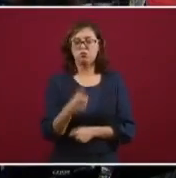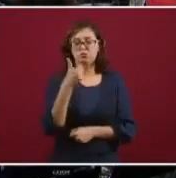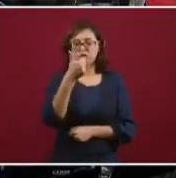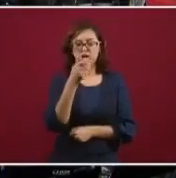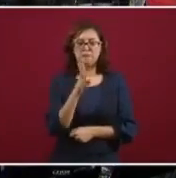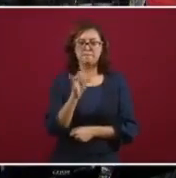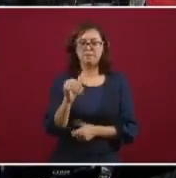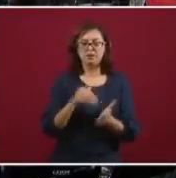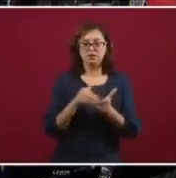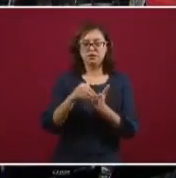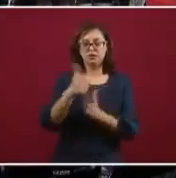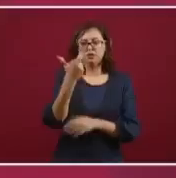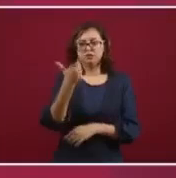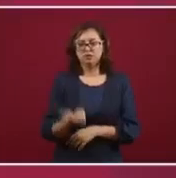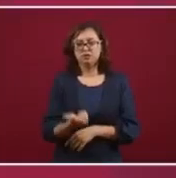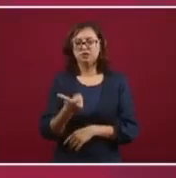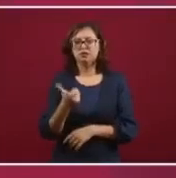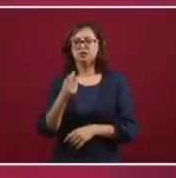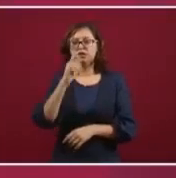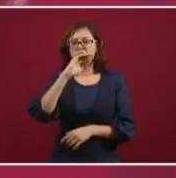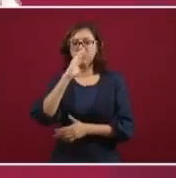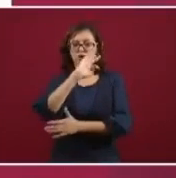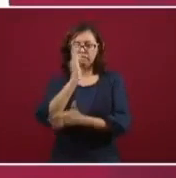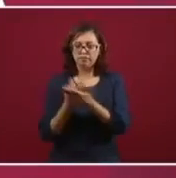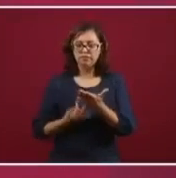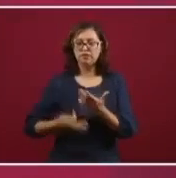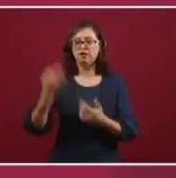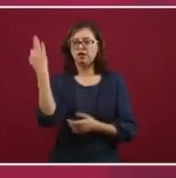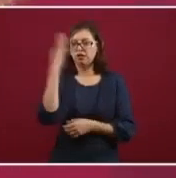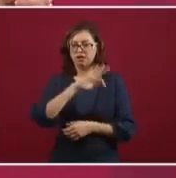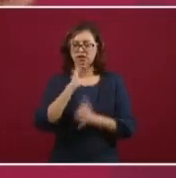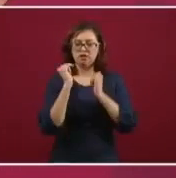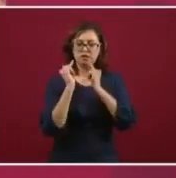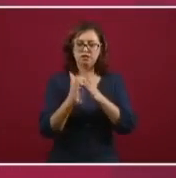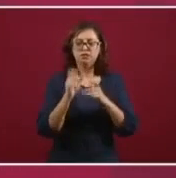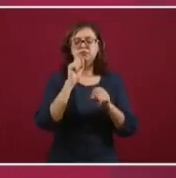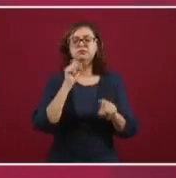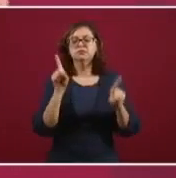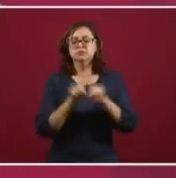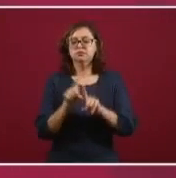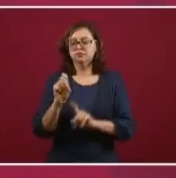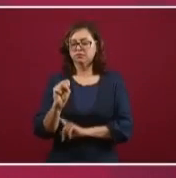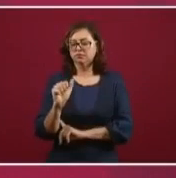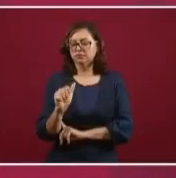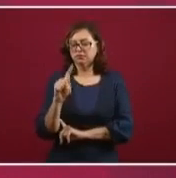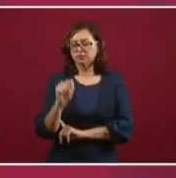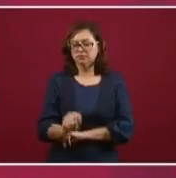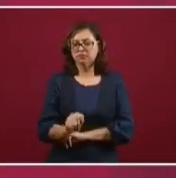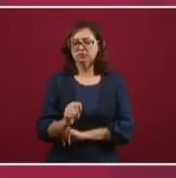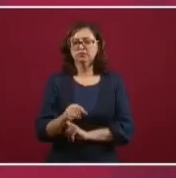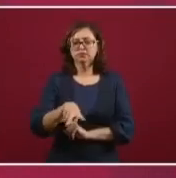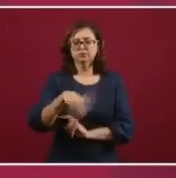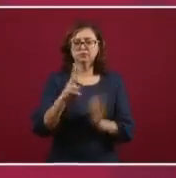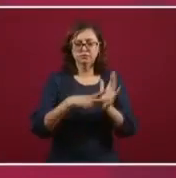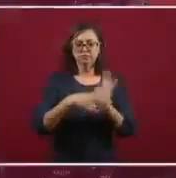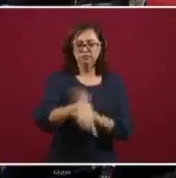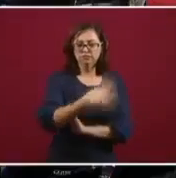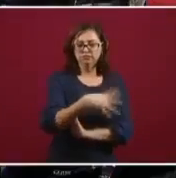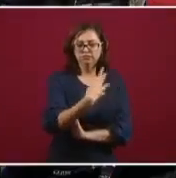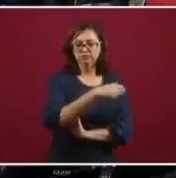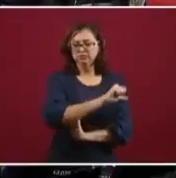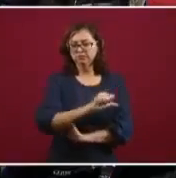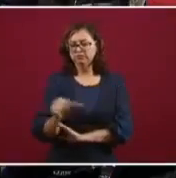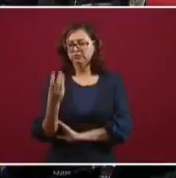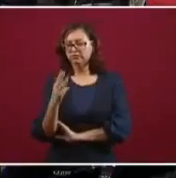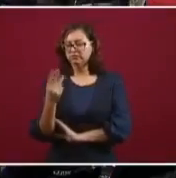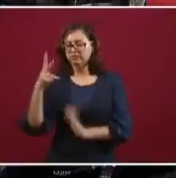de pesos de las facturas falsas, de las publicadas en la página del SAT entre las fechas que usted dijo, del 2014 a mayo